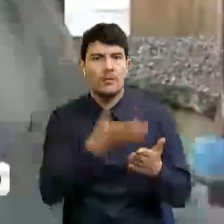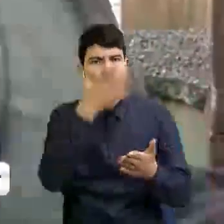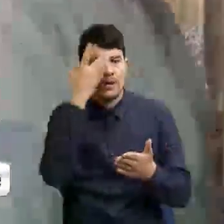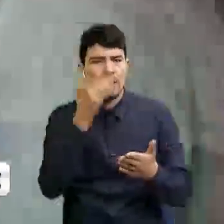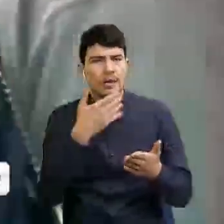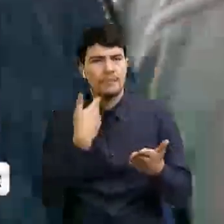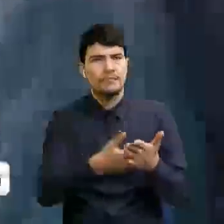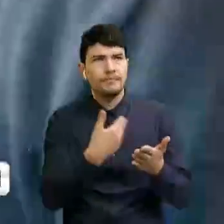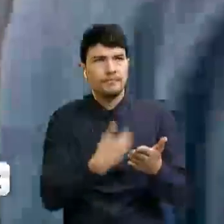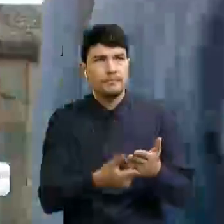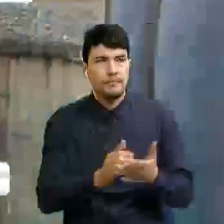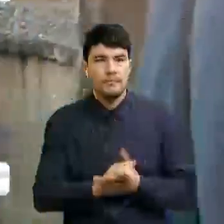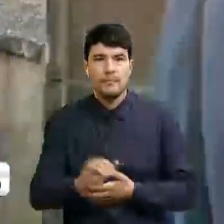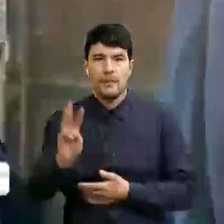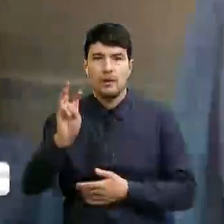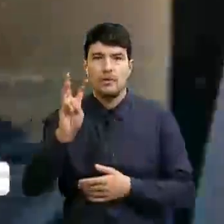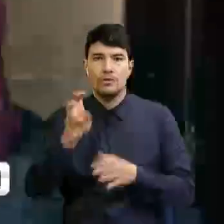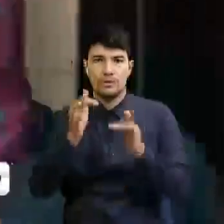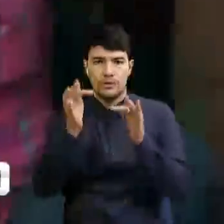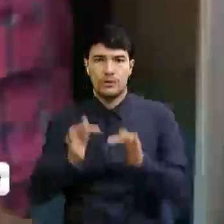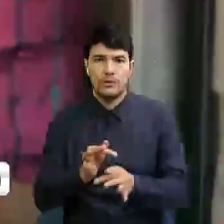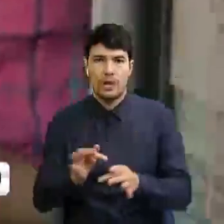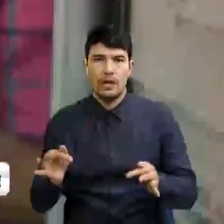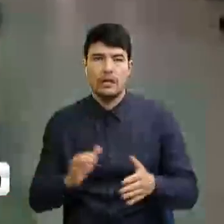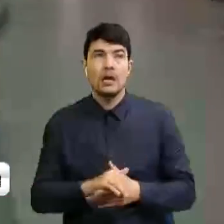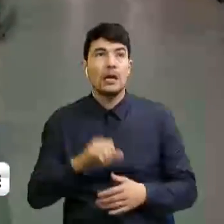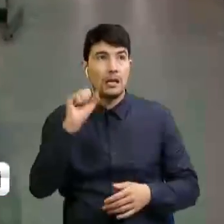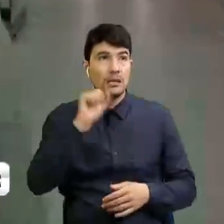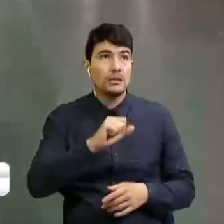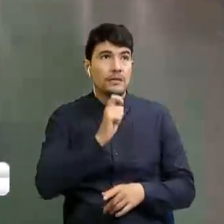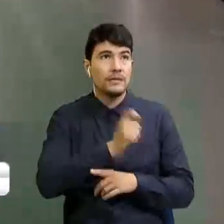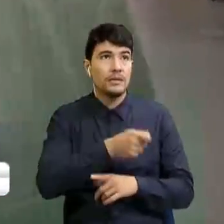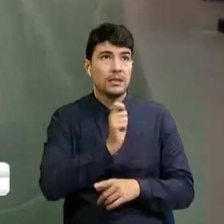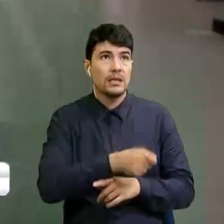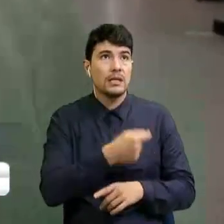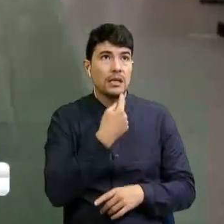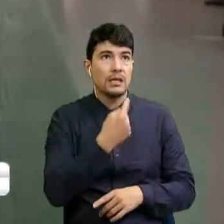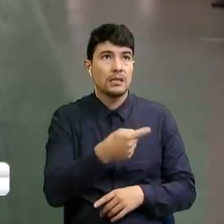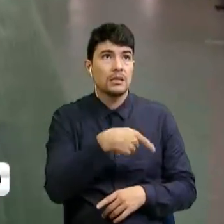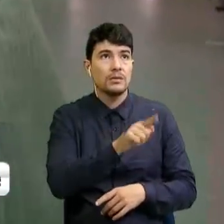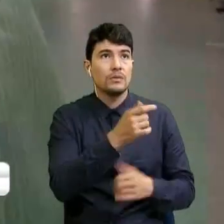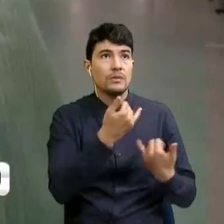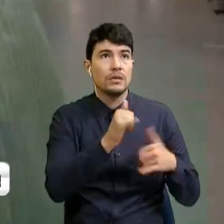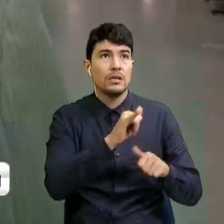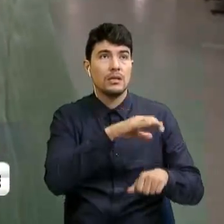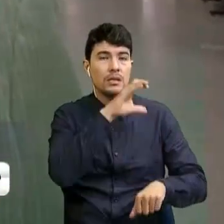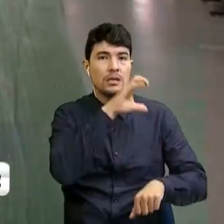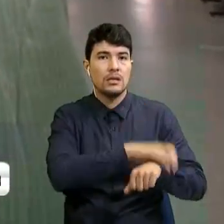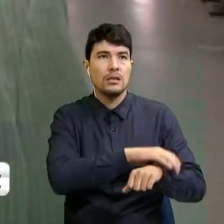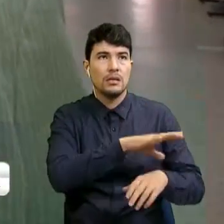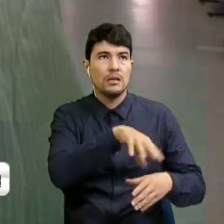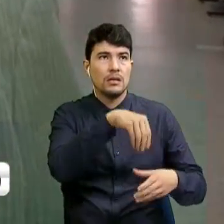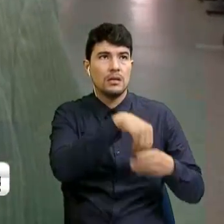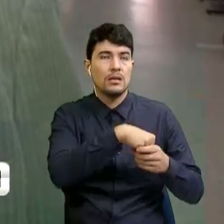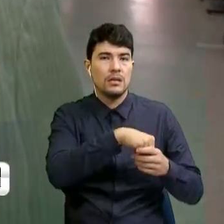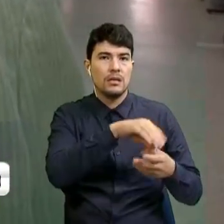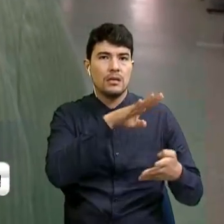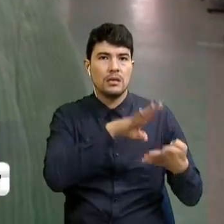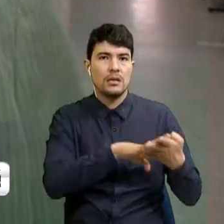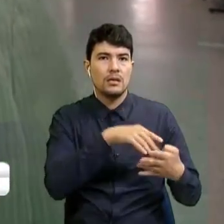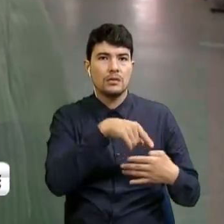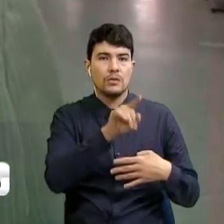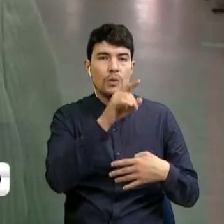imputados 8 en total la fiscalía ha solicitado medida de aseguramiento privativa de libertad